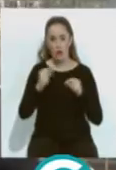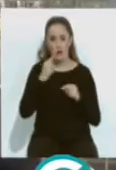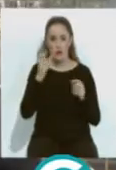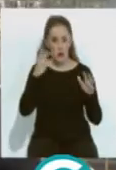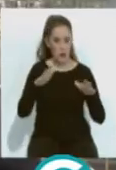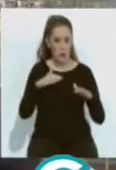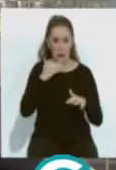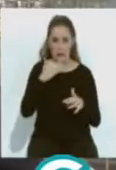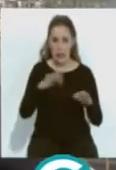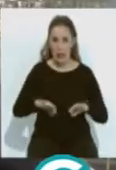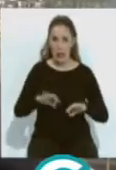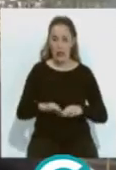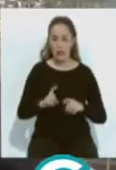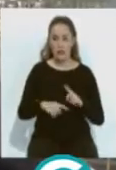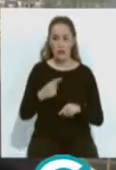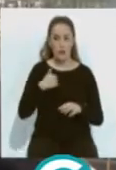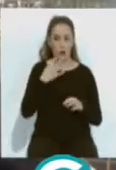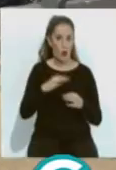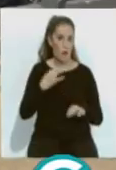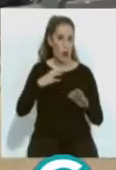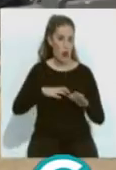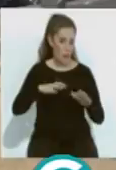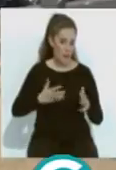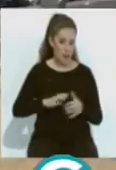llueve prácticamente nada y lo adecuado es que llueva.